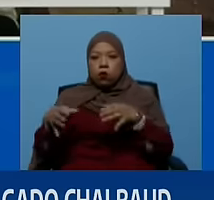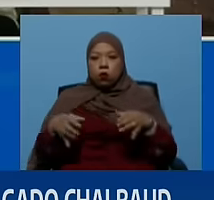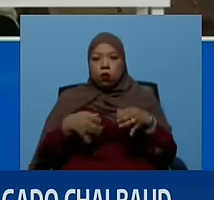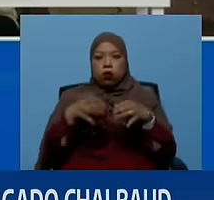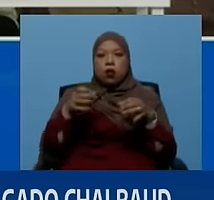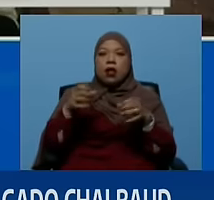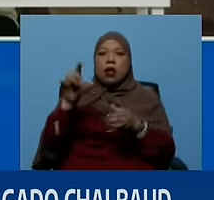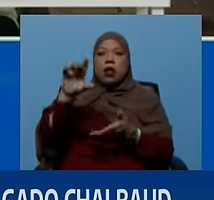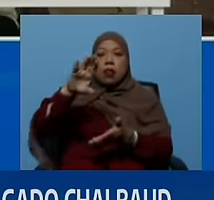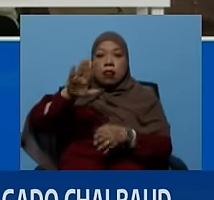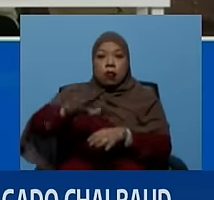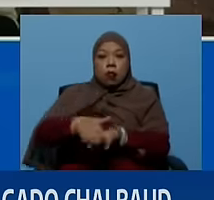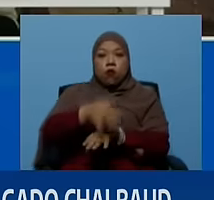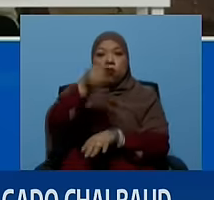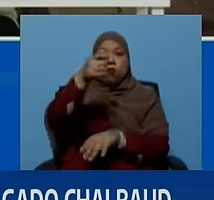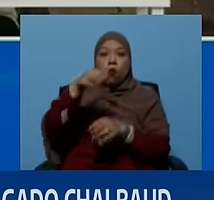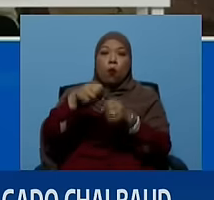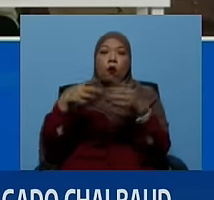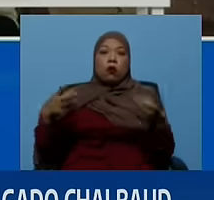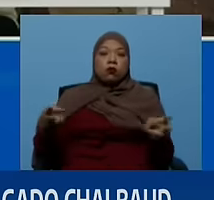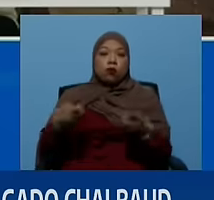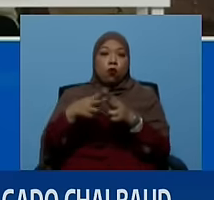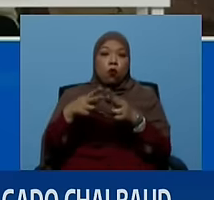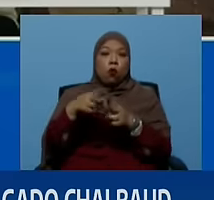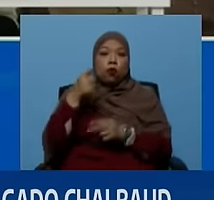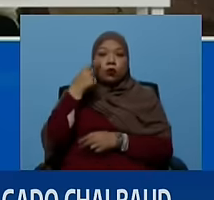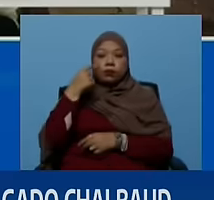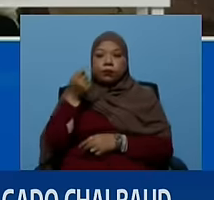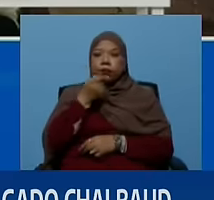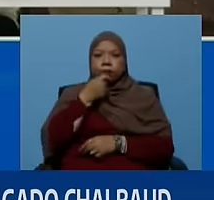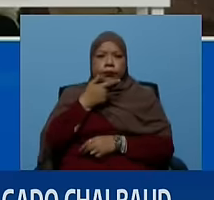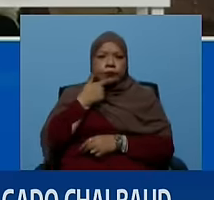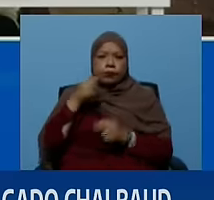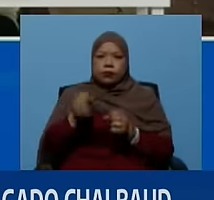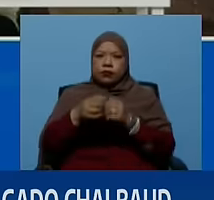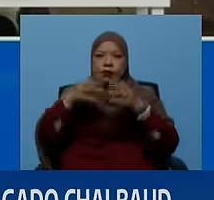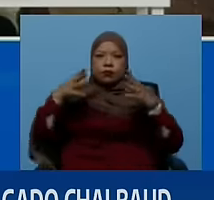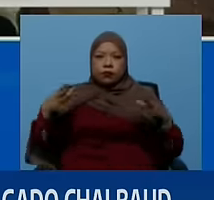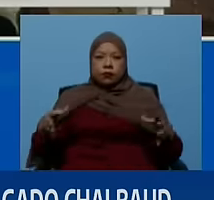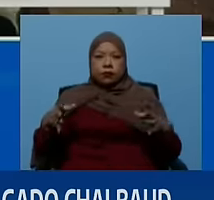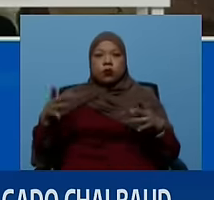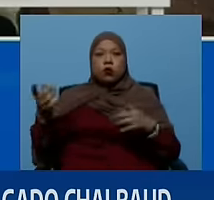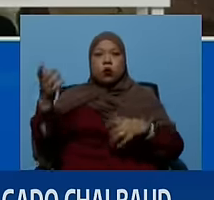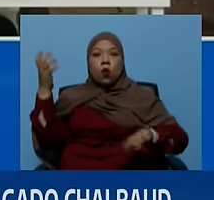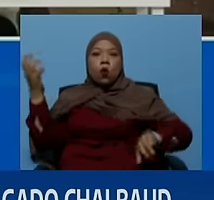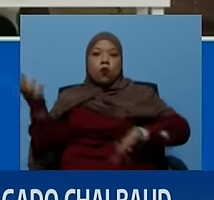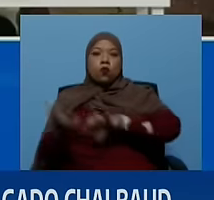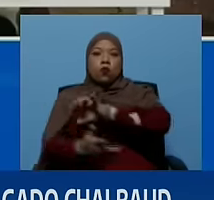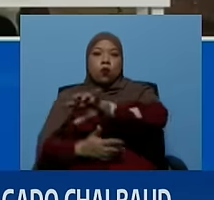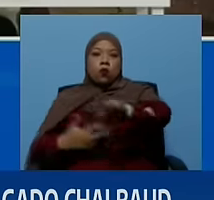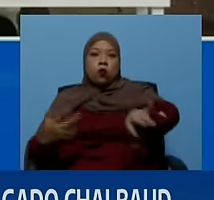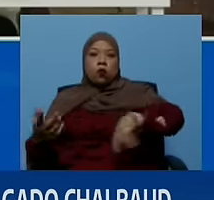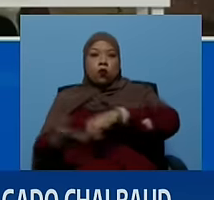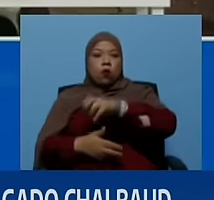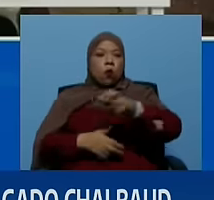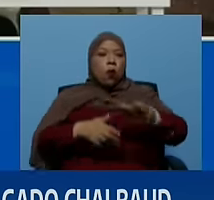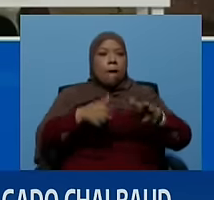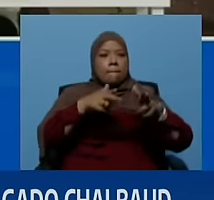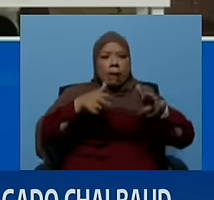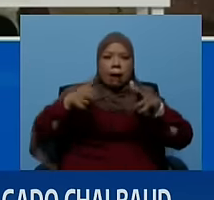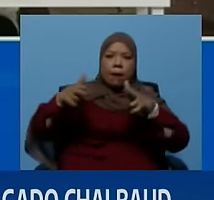capital grandísima yo la conozco bien una ciudad grandísima y con las bandas criminales empezaron a atacar a la